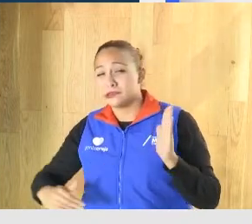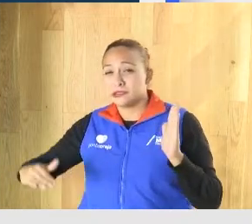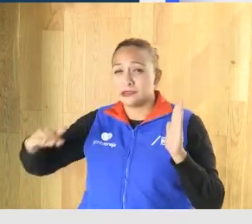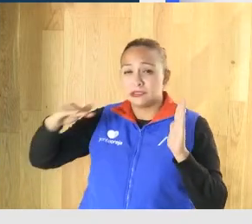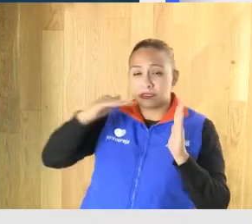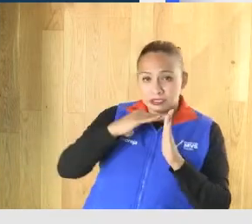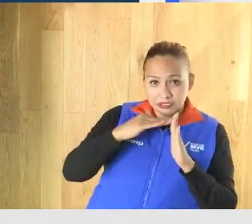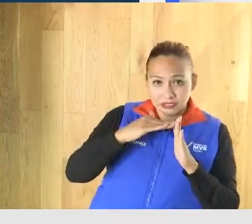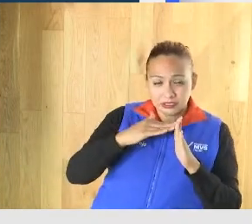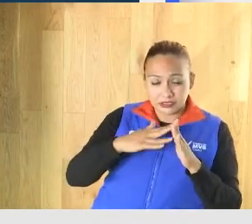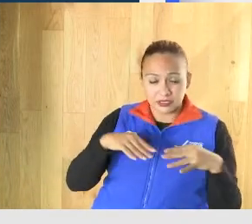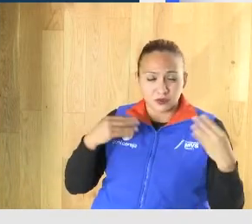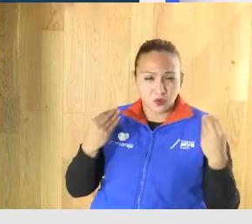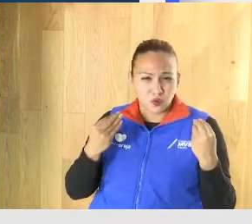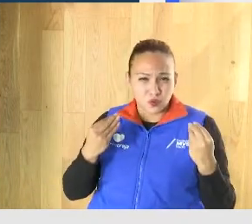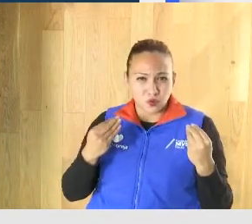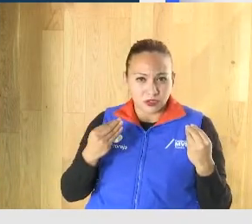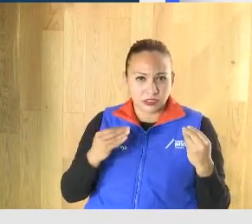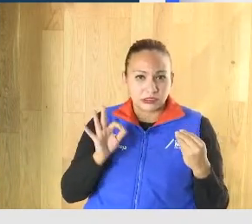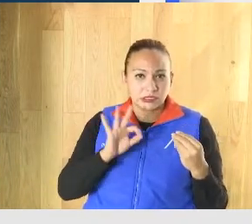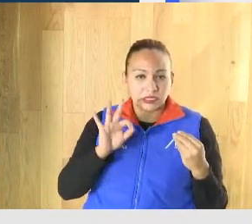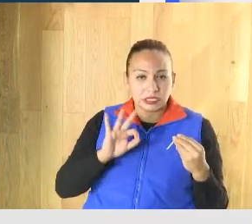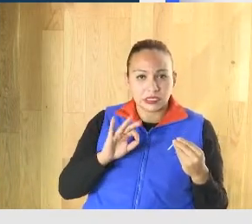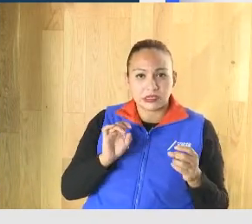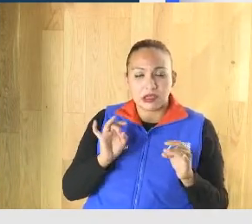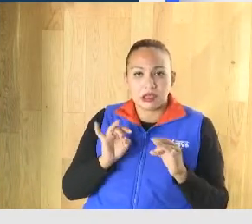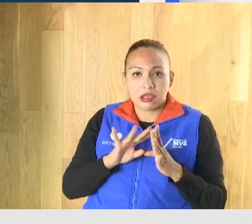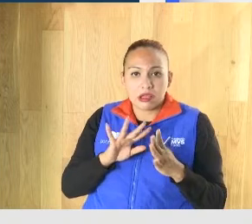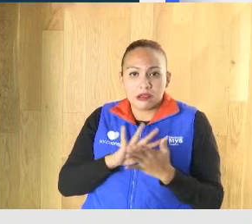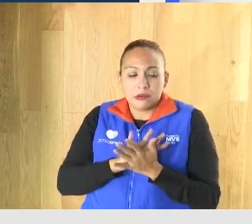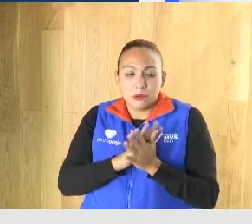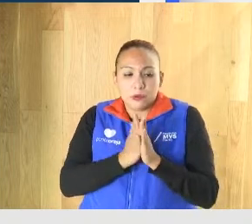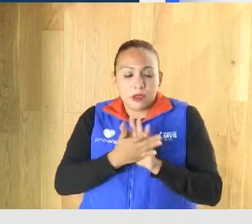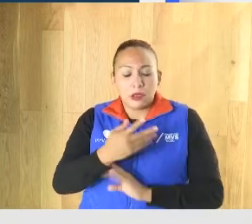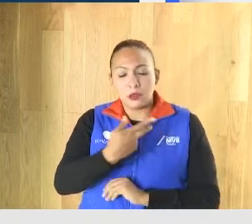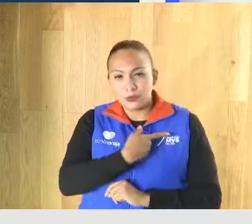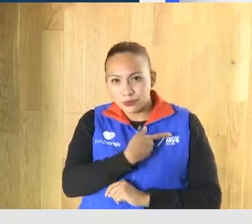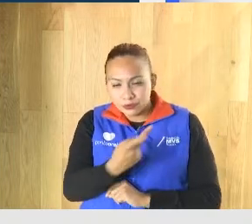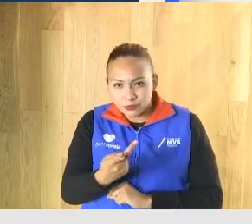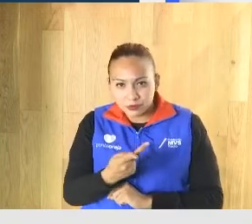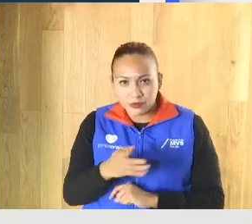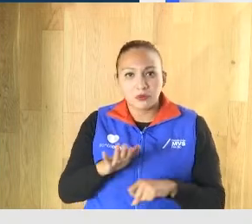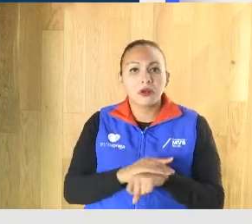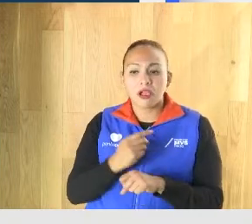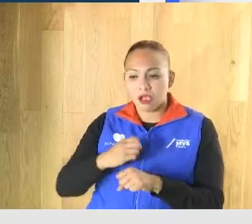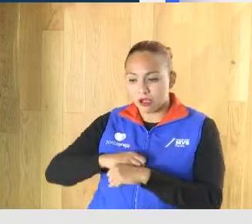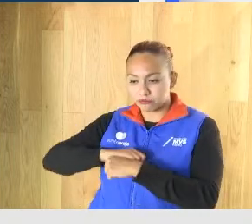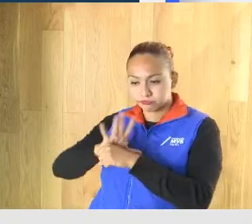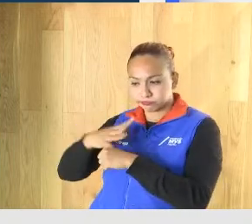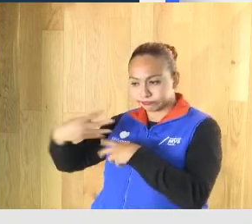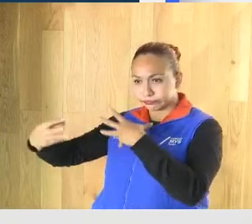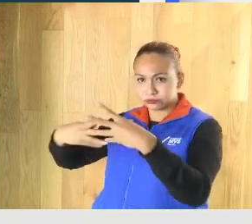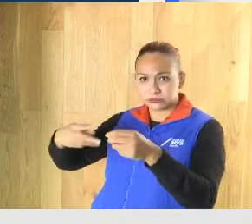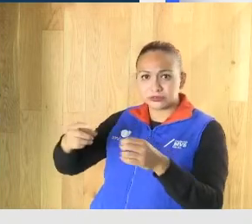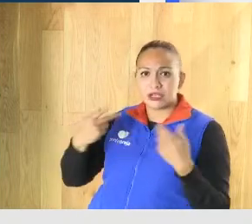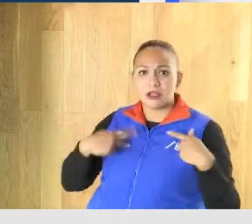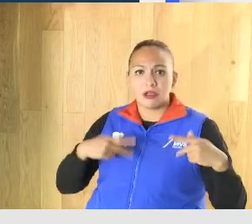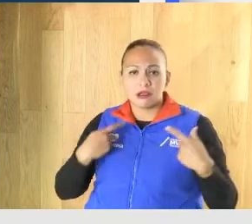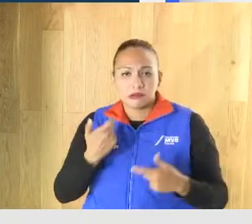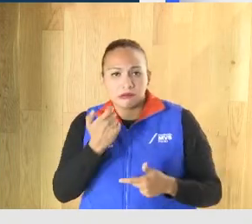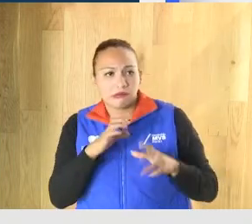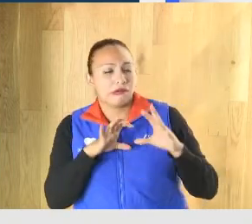se incorporen en esa terrible categoría de la extrema pobreza, ¿no? Tras la pandemia, y esta desigualdad y desafección aumenta el